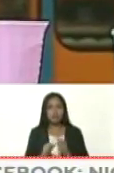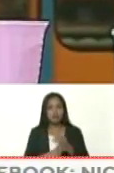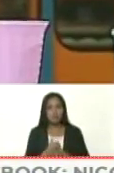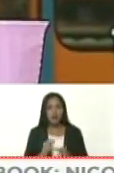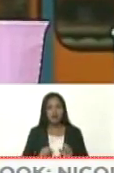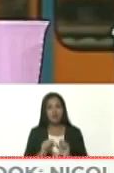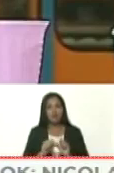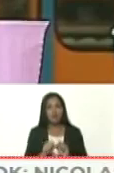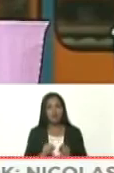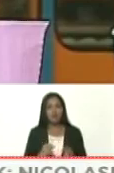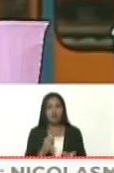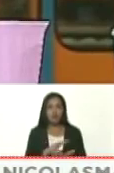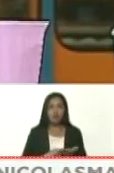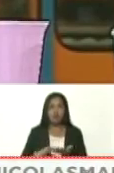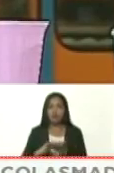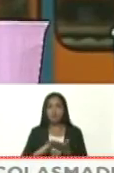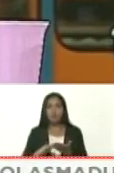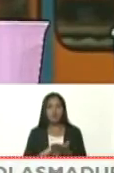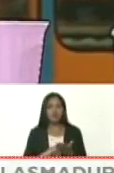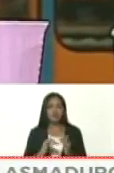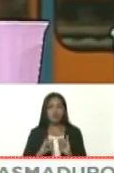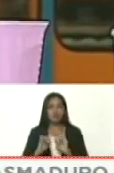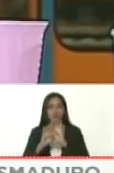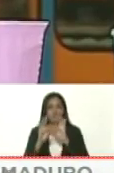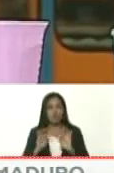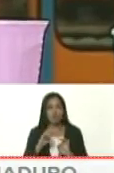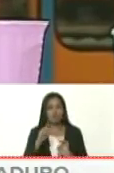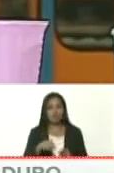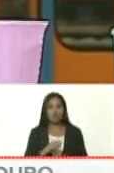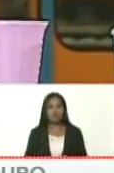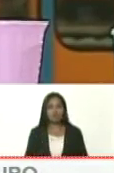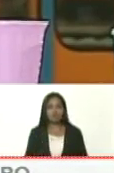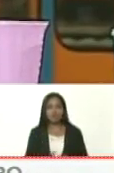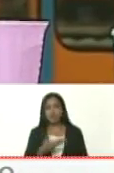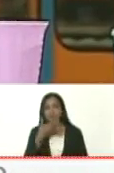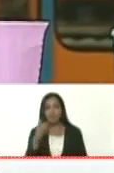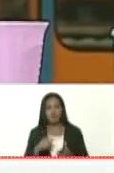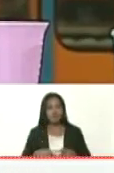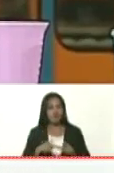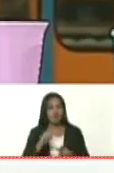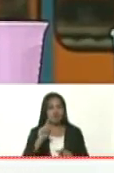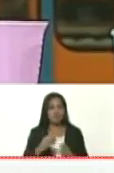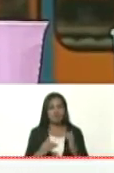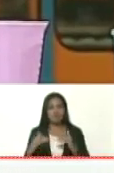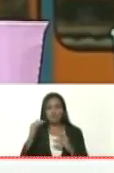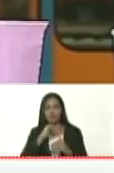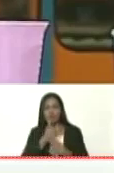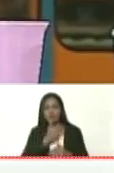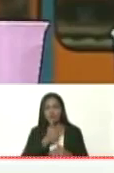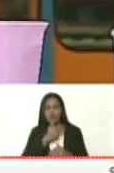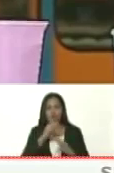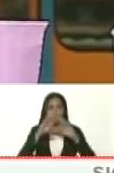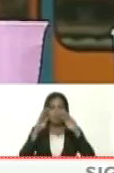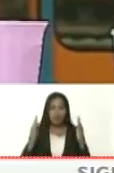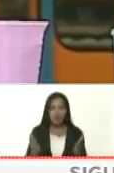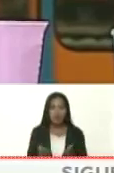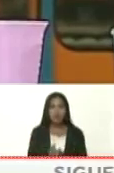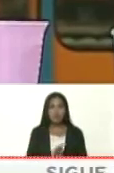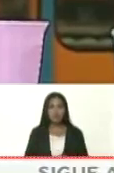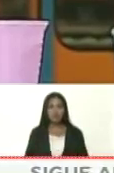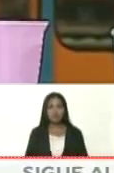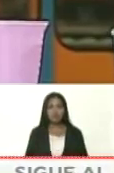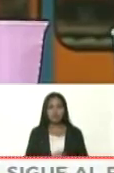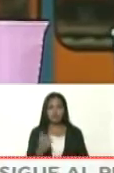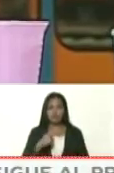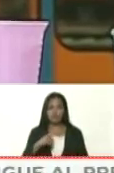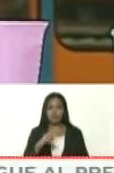el mejoramiento genético de esta raza importada, que es una de las mejores razas de mayor resistencia en el mundo y que ahora pues